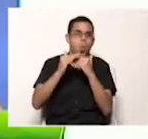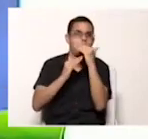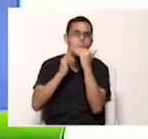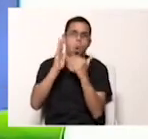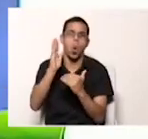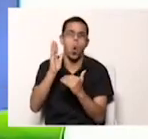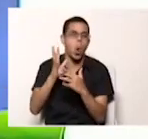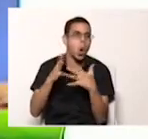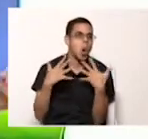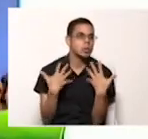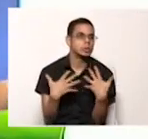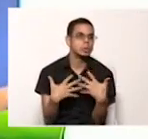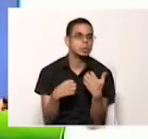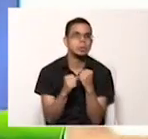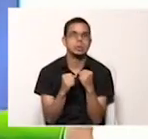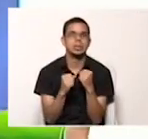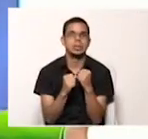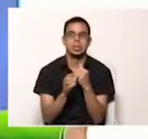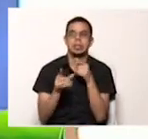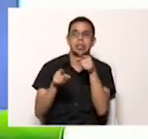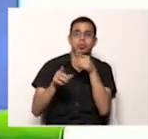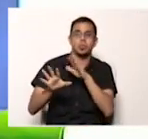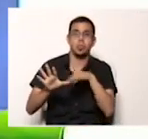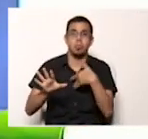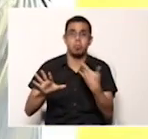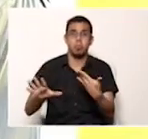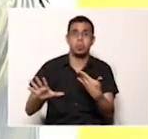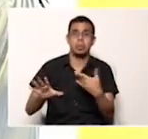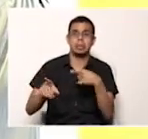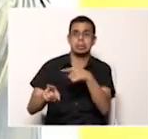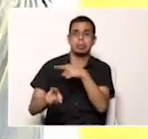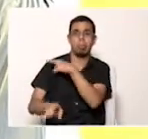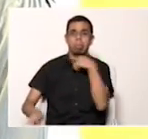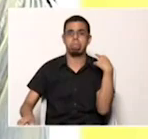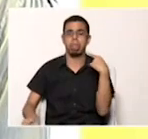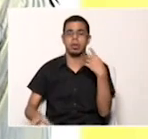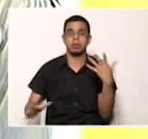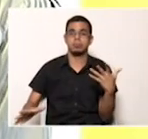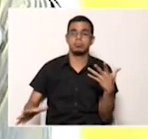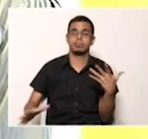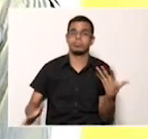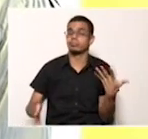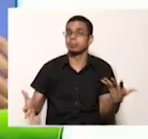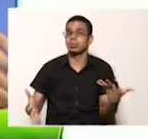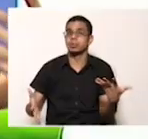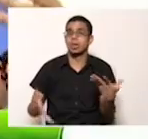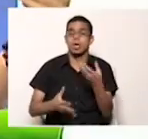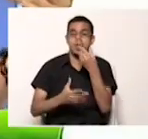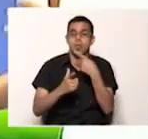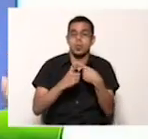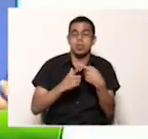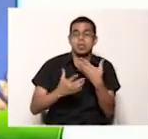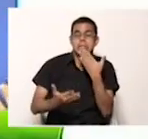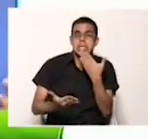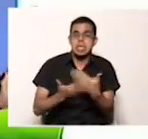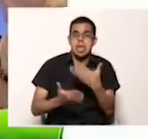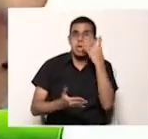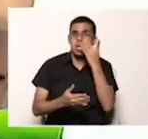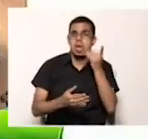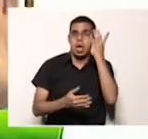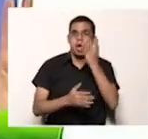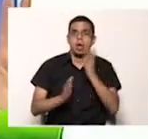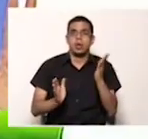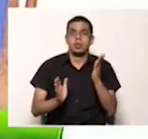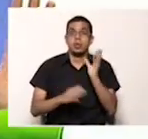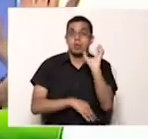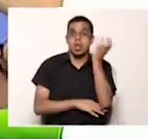eso trae como consecuencias hasta la muerte. Bien, eso es en otro. Gracias a Dios, Venezuela con su clima